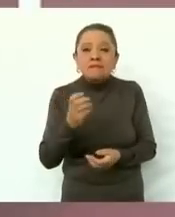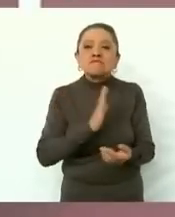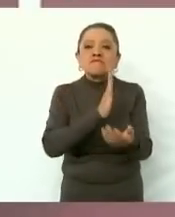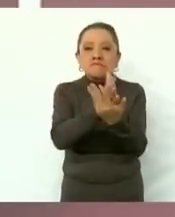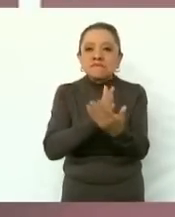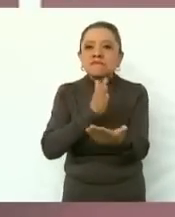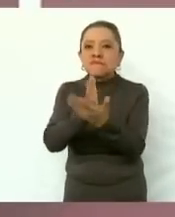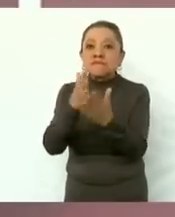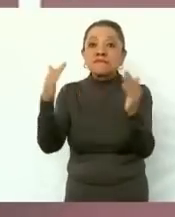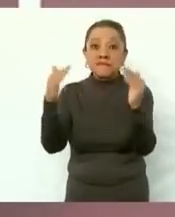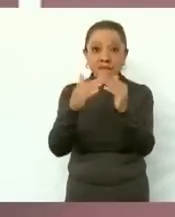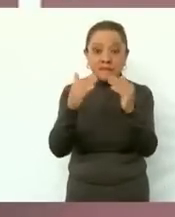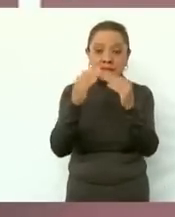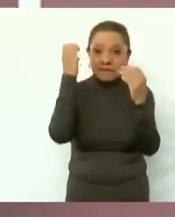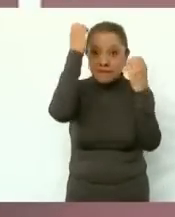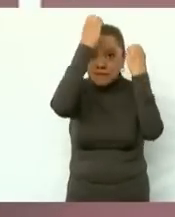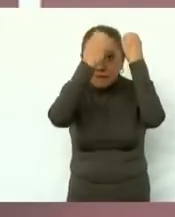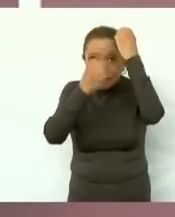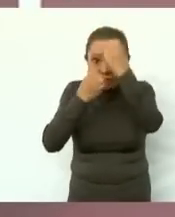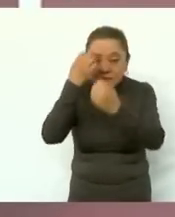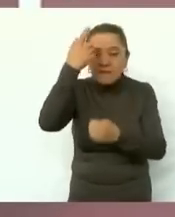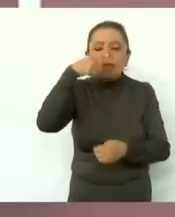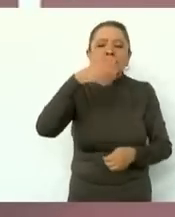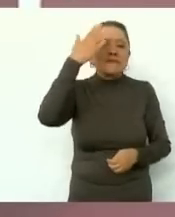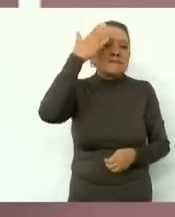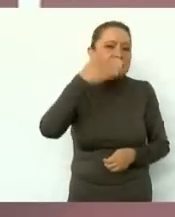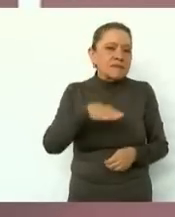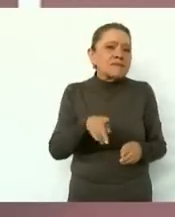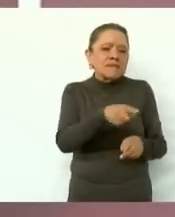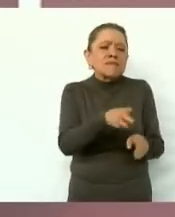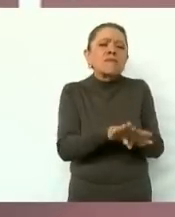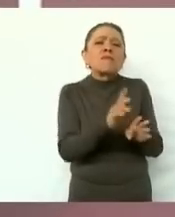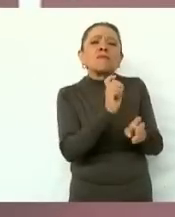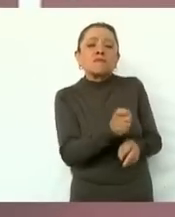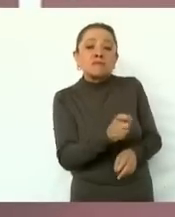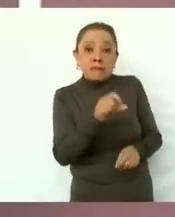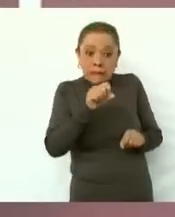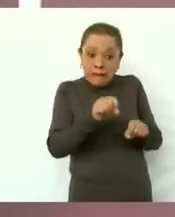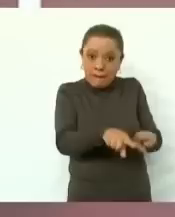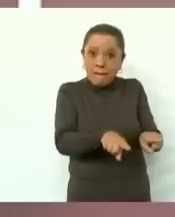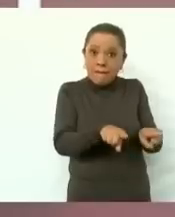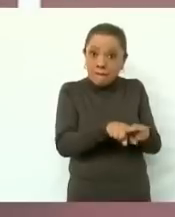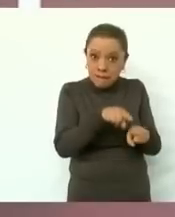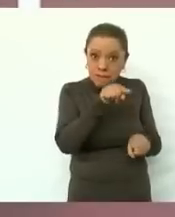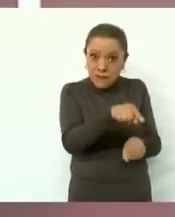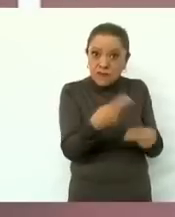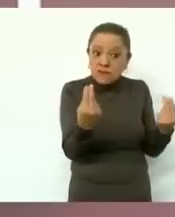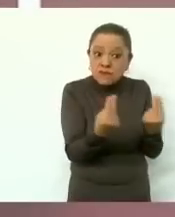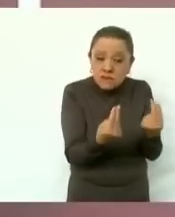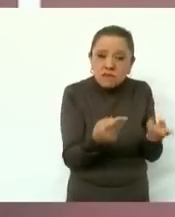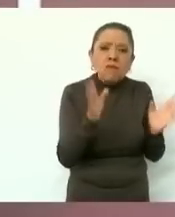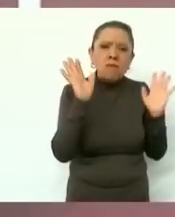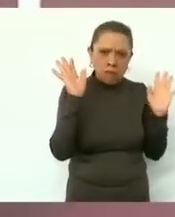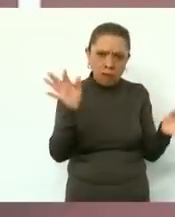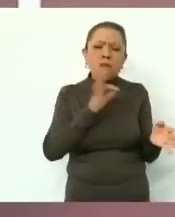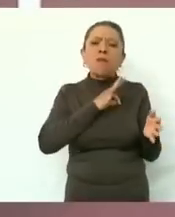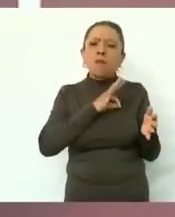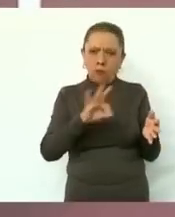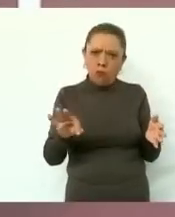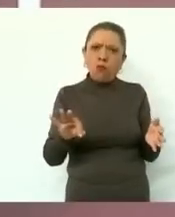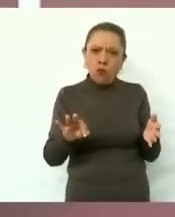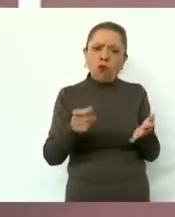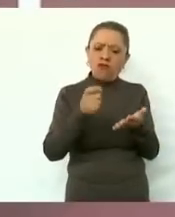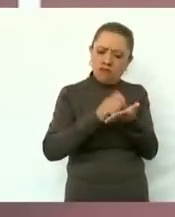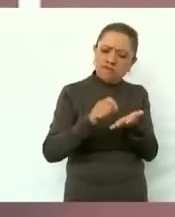saber cómo están. Si es necesario, ahí mismo les van a recetar, porque ellos tienen la posibilidad